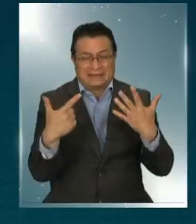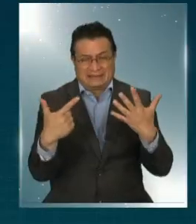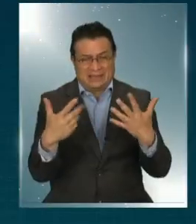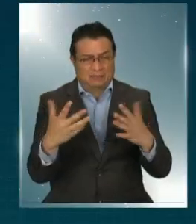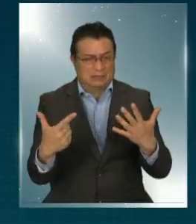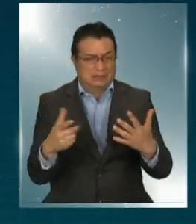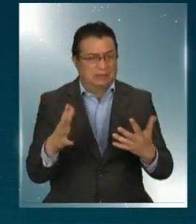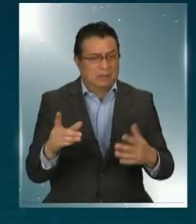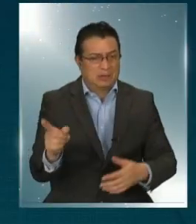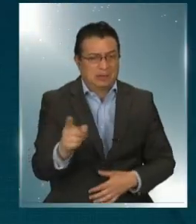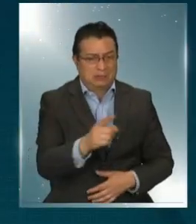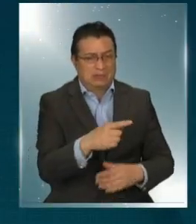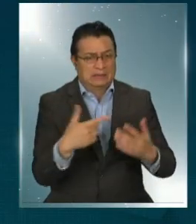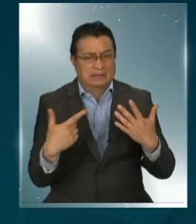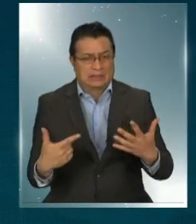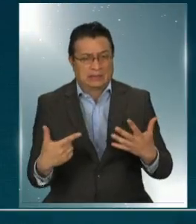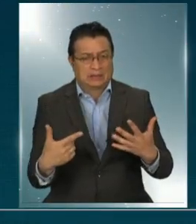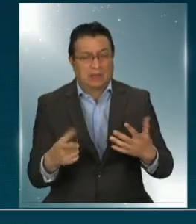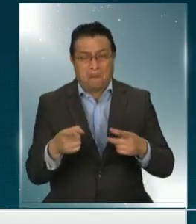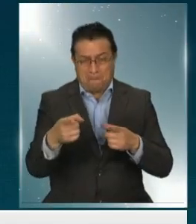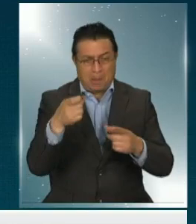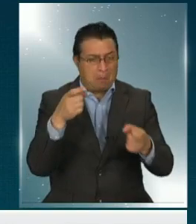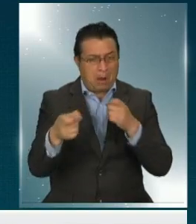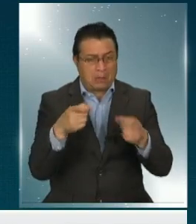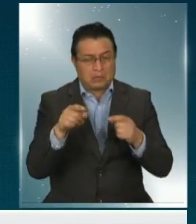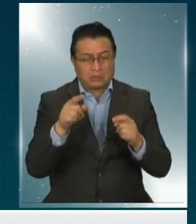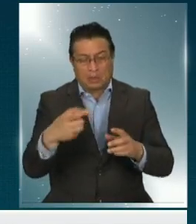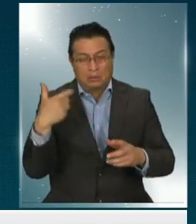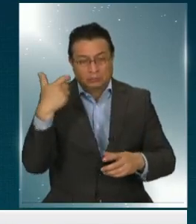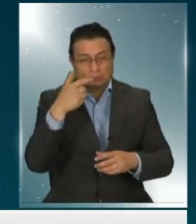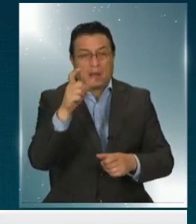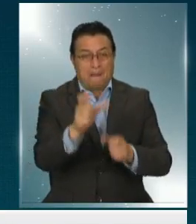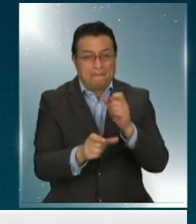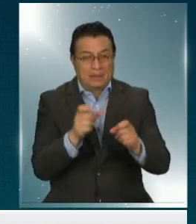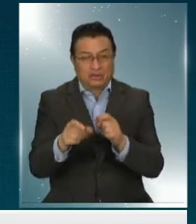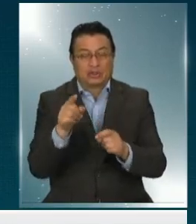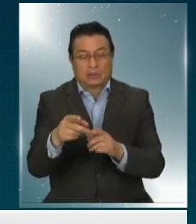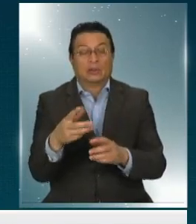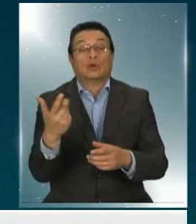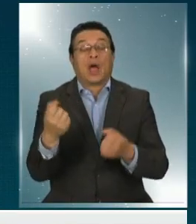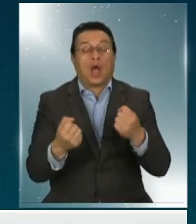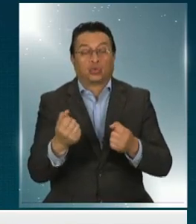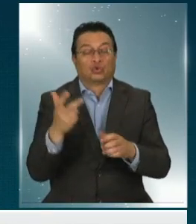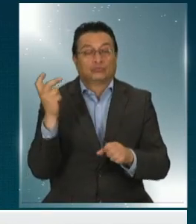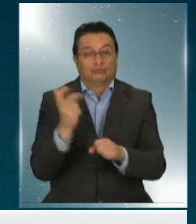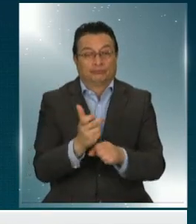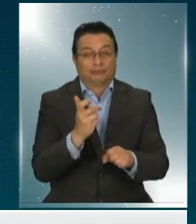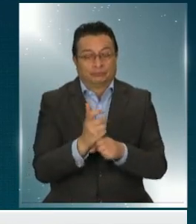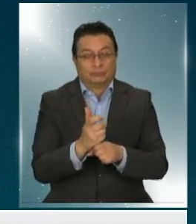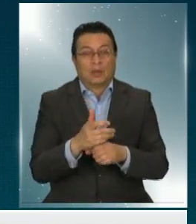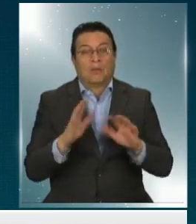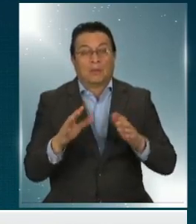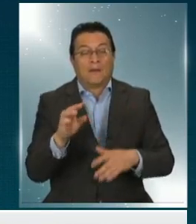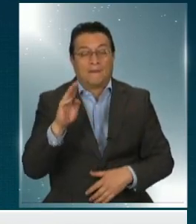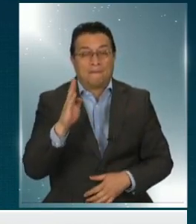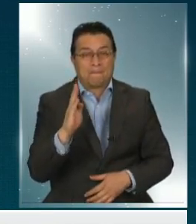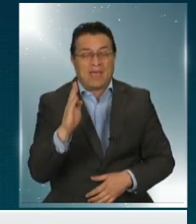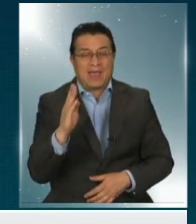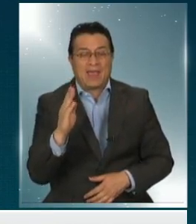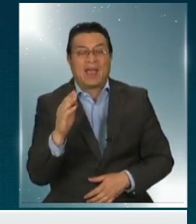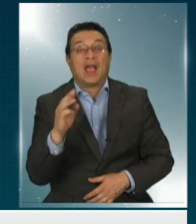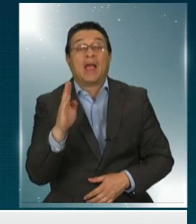tipos. Y a balazo limpio encañonaron a la persona, que le quitaron su vehículo. Me parece que era un BMW,